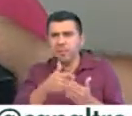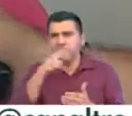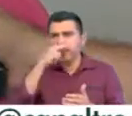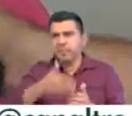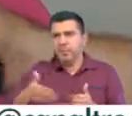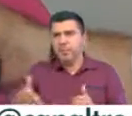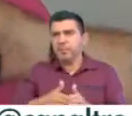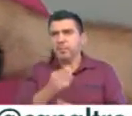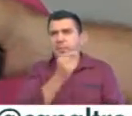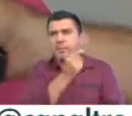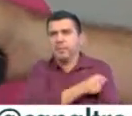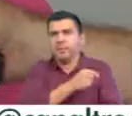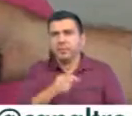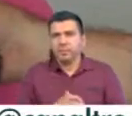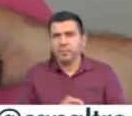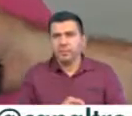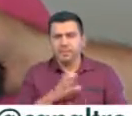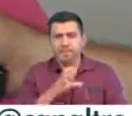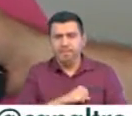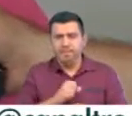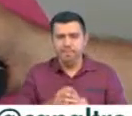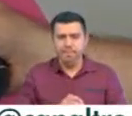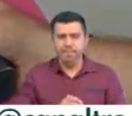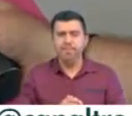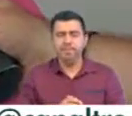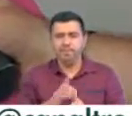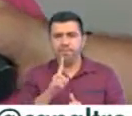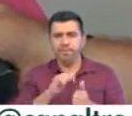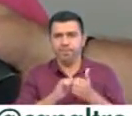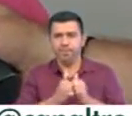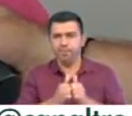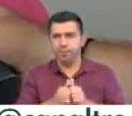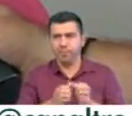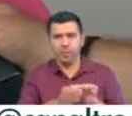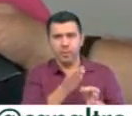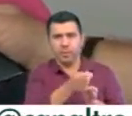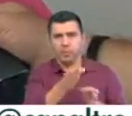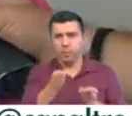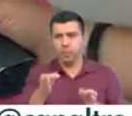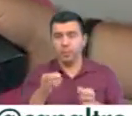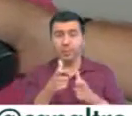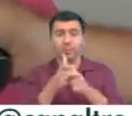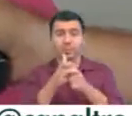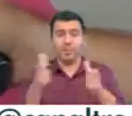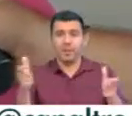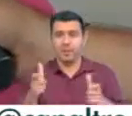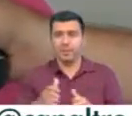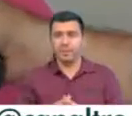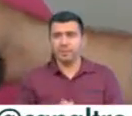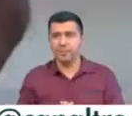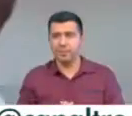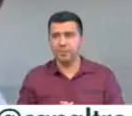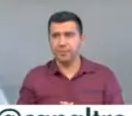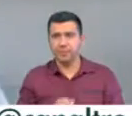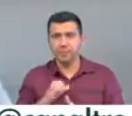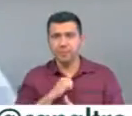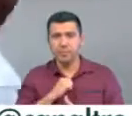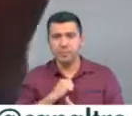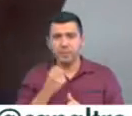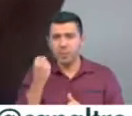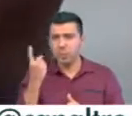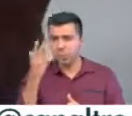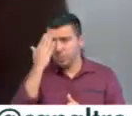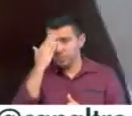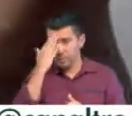Lastimosamente tenemos un inconveniente con los municipios que son más grandes. Tenemos una meta que cumplir